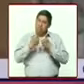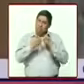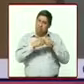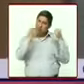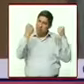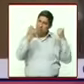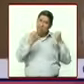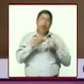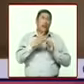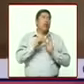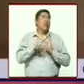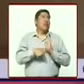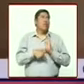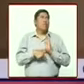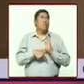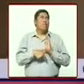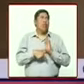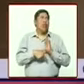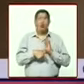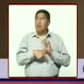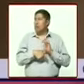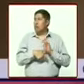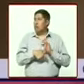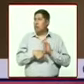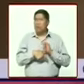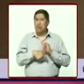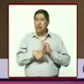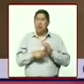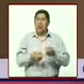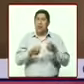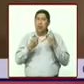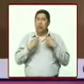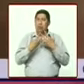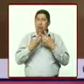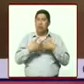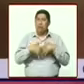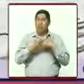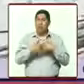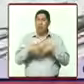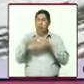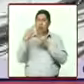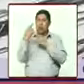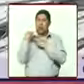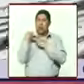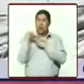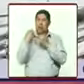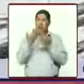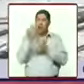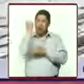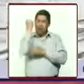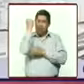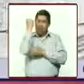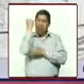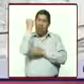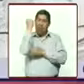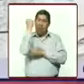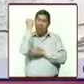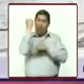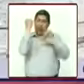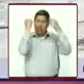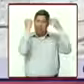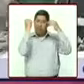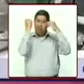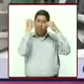Entonces, posterior a eso ya van a venir las empresas encargadas. También tenemos lo que es al poste de luz,